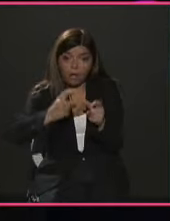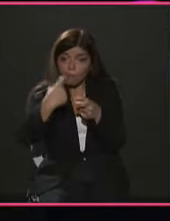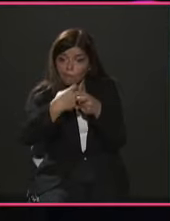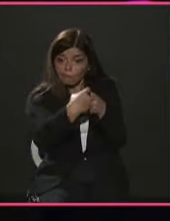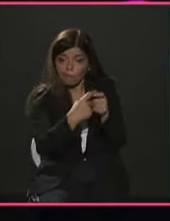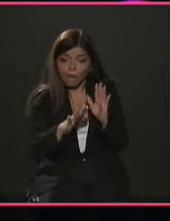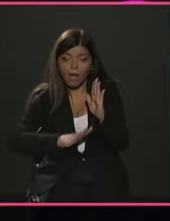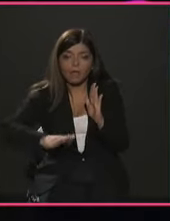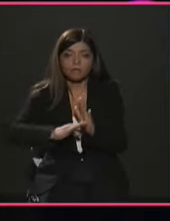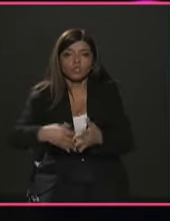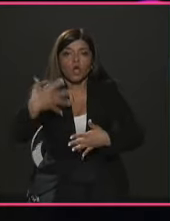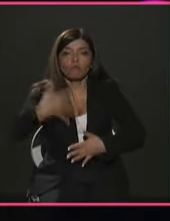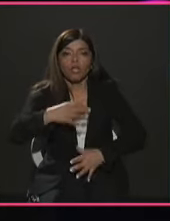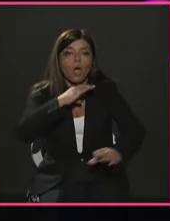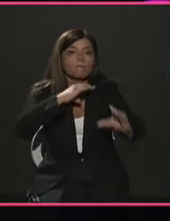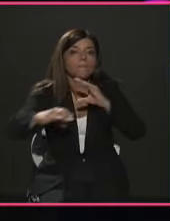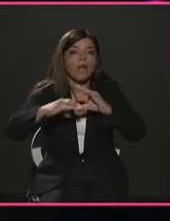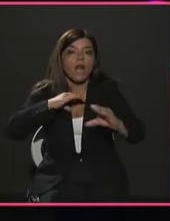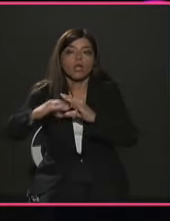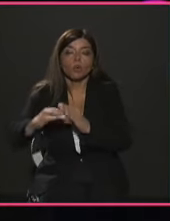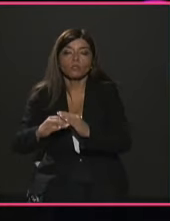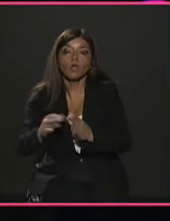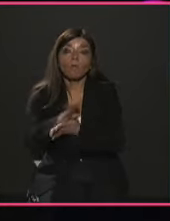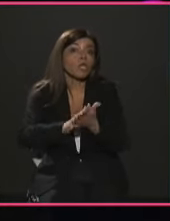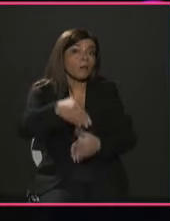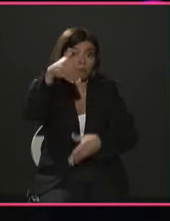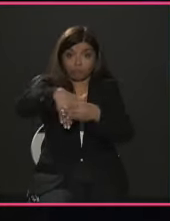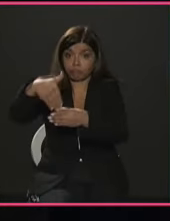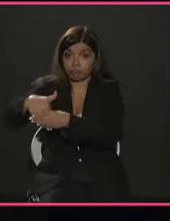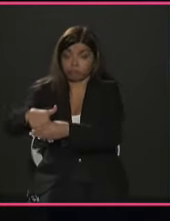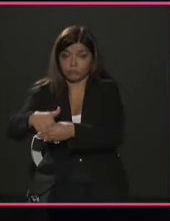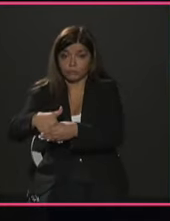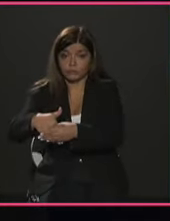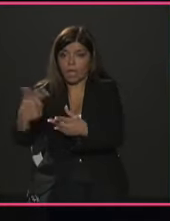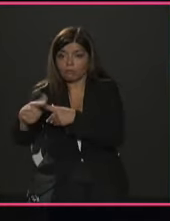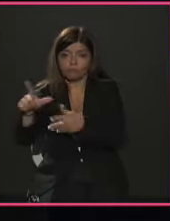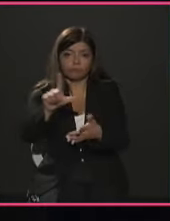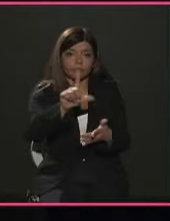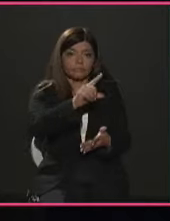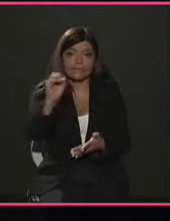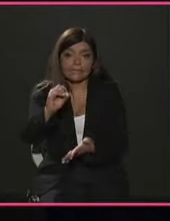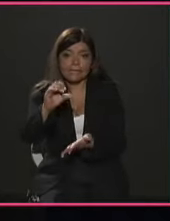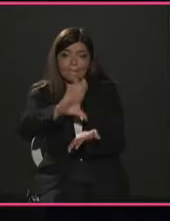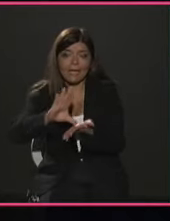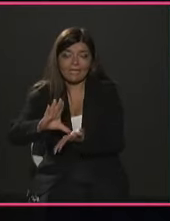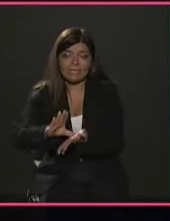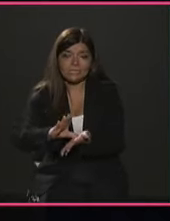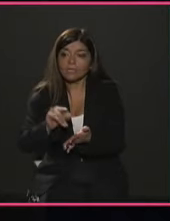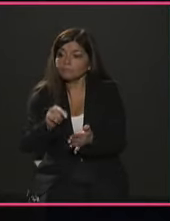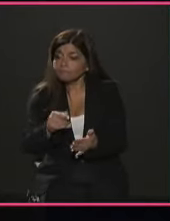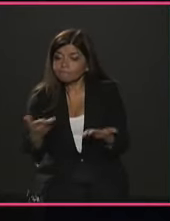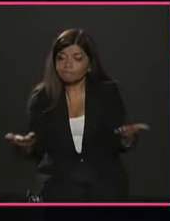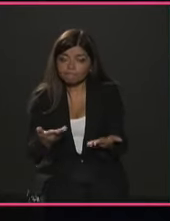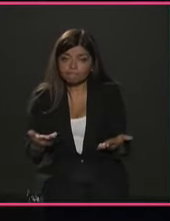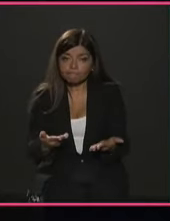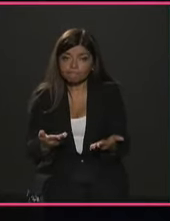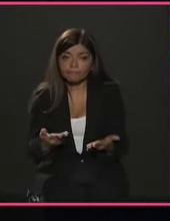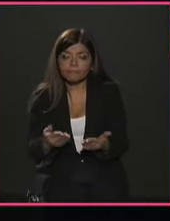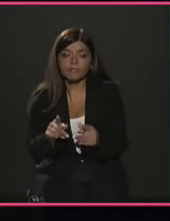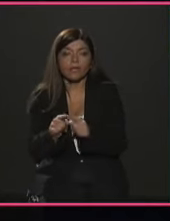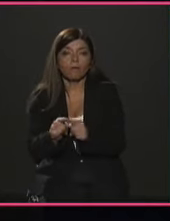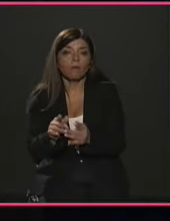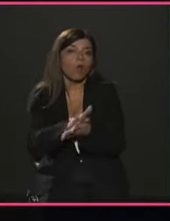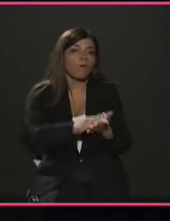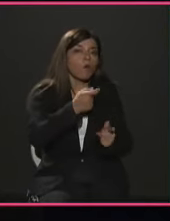esenciales para la comunicación pública y las elecciones Esto va más allá de las típicas